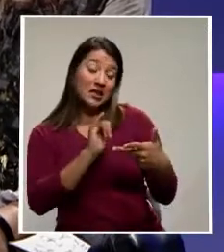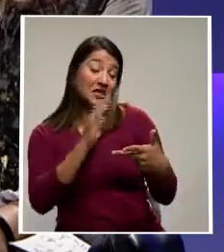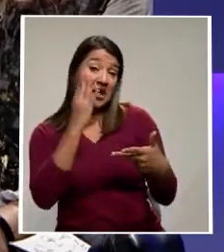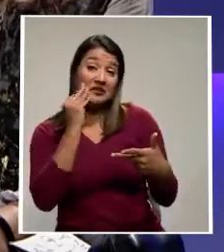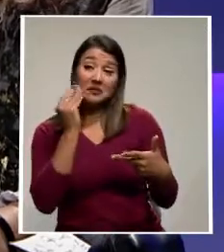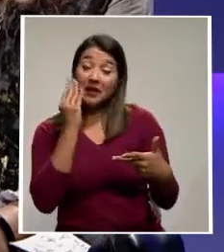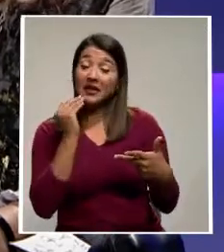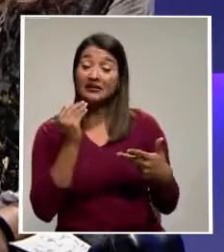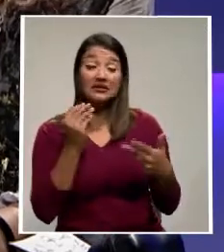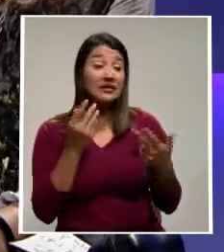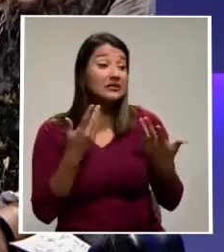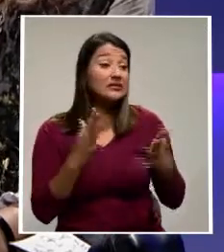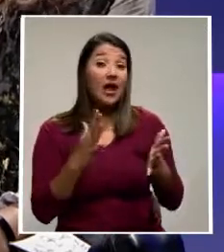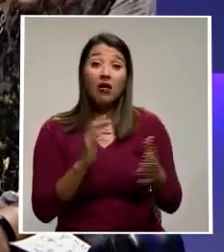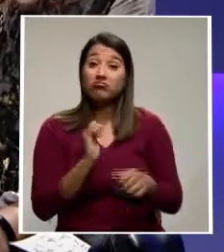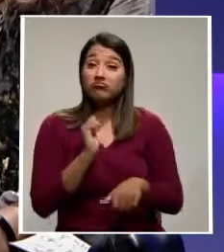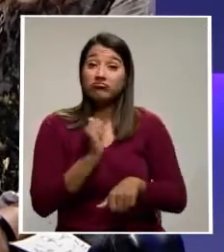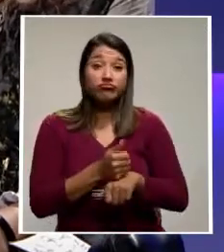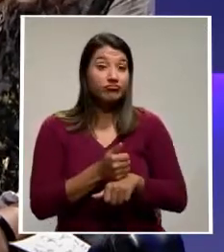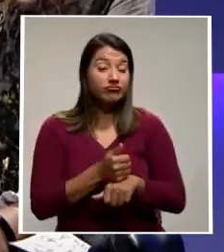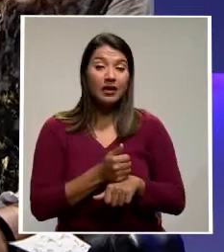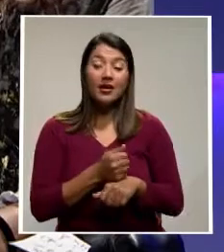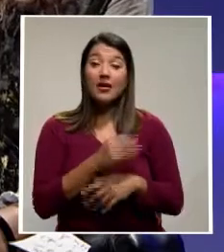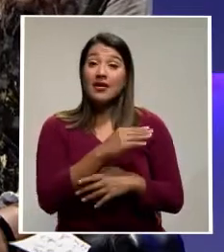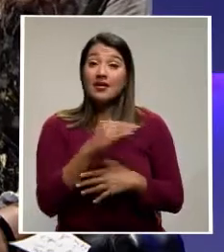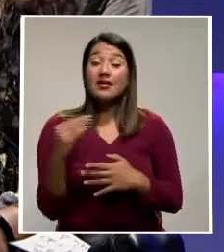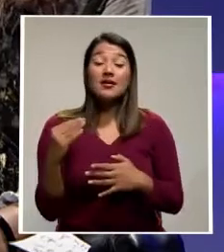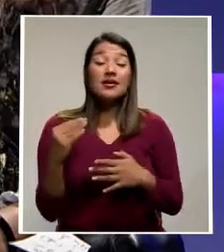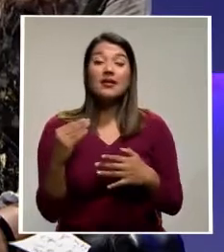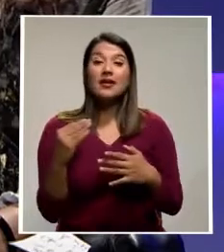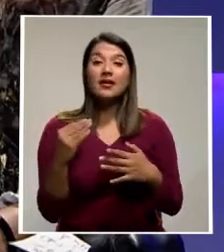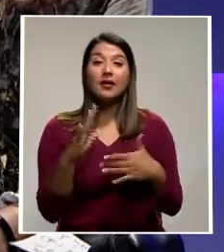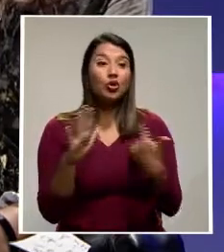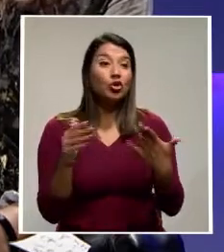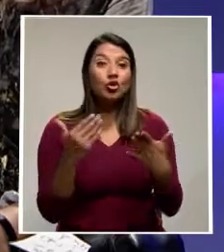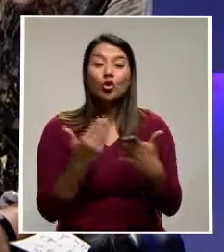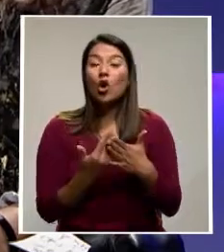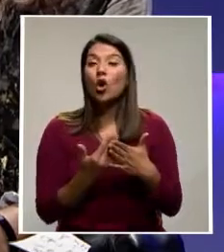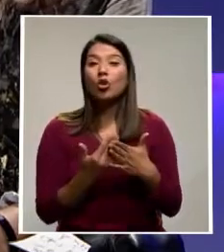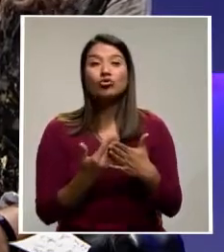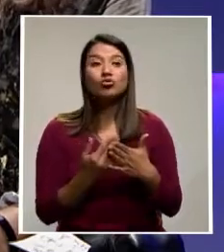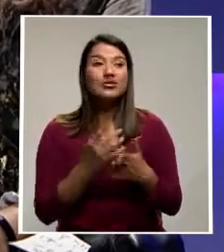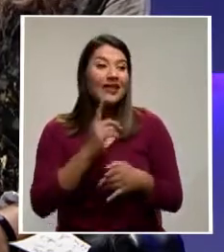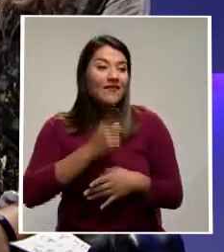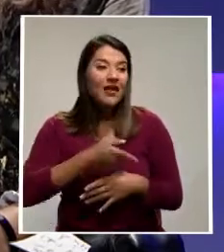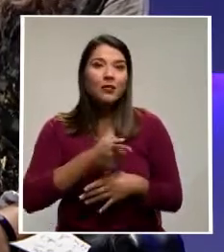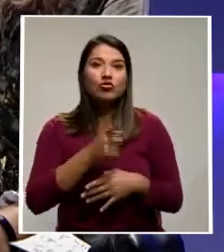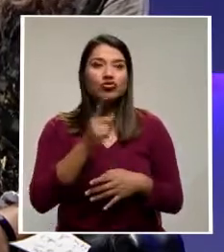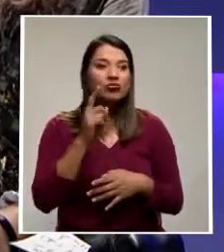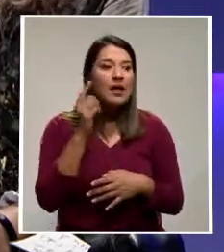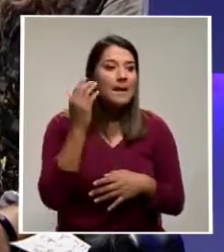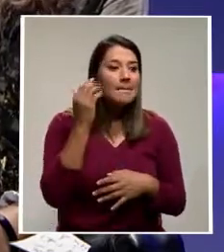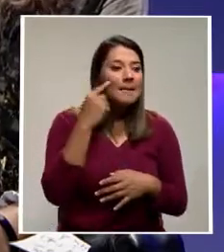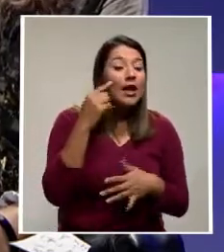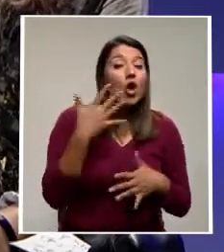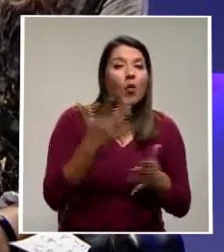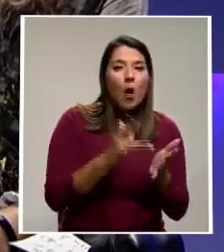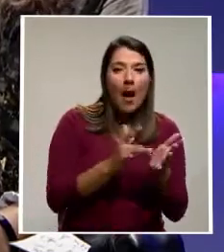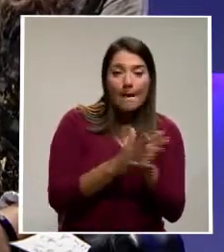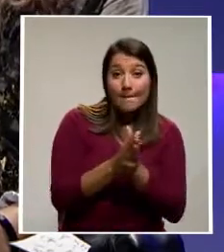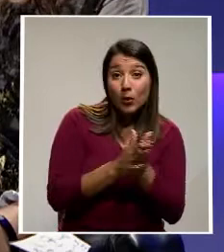se va a quedar y que colectivamente le tenemos que encontrar la vuelta. A mí me cuesta mucho, a